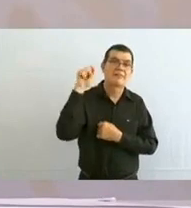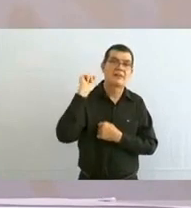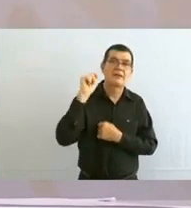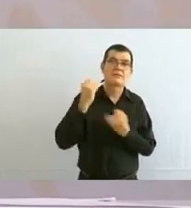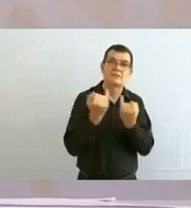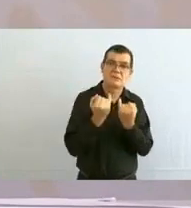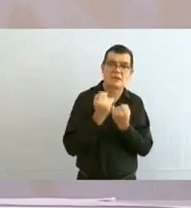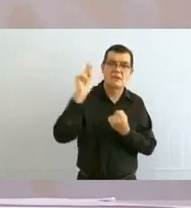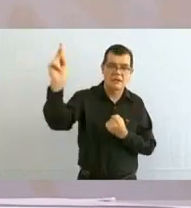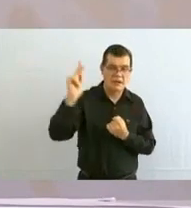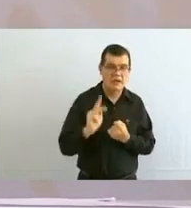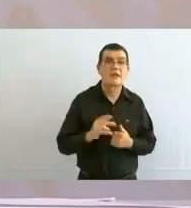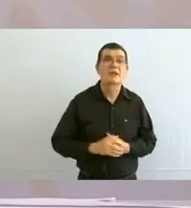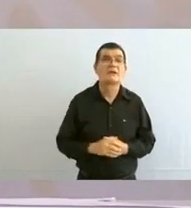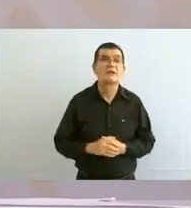también